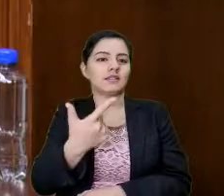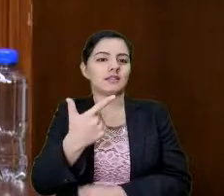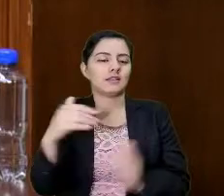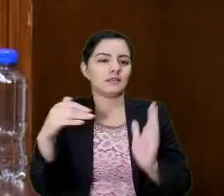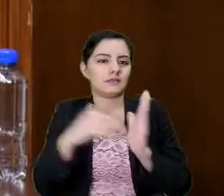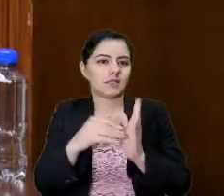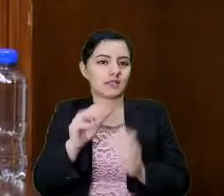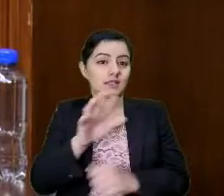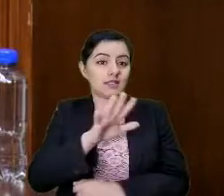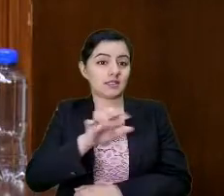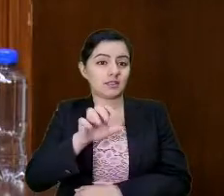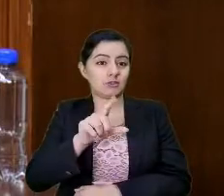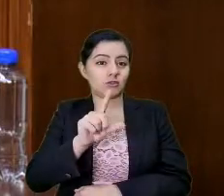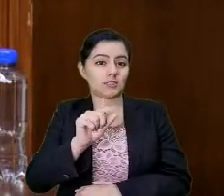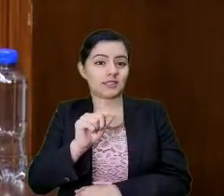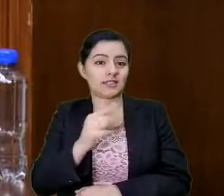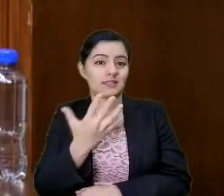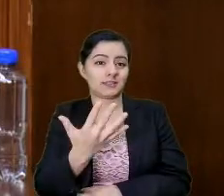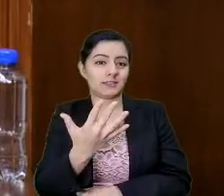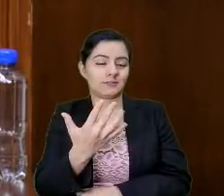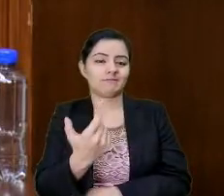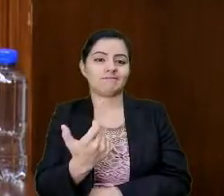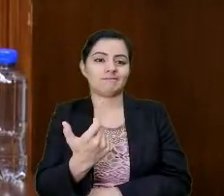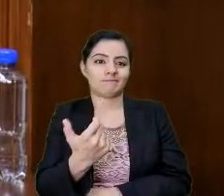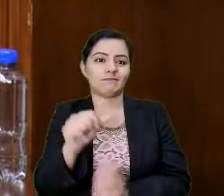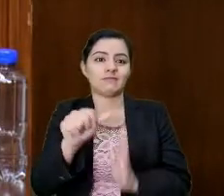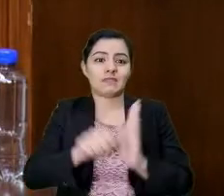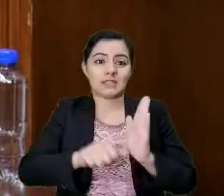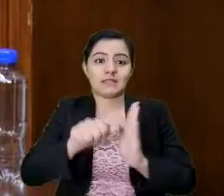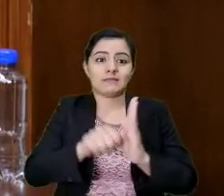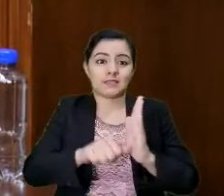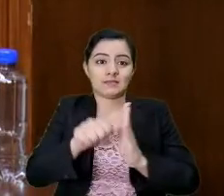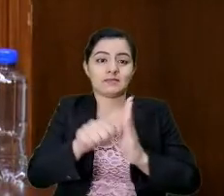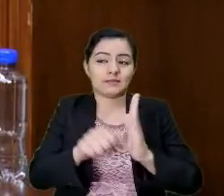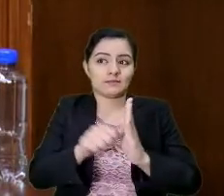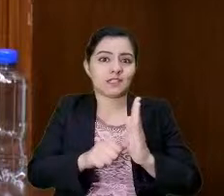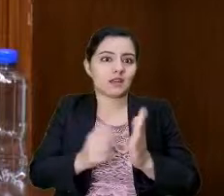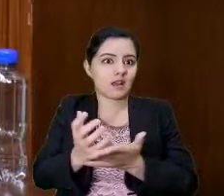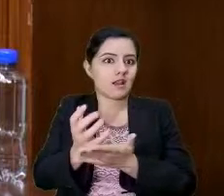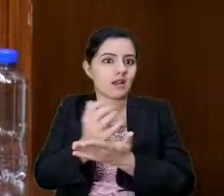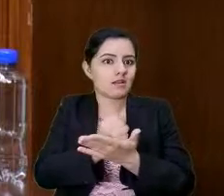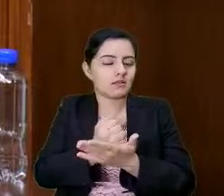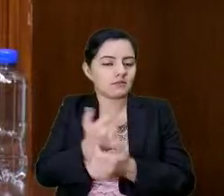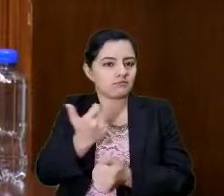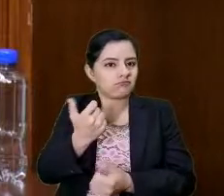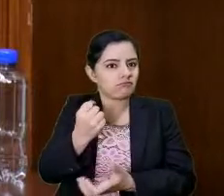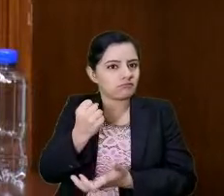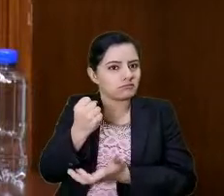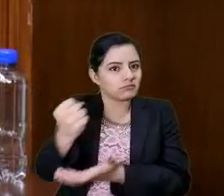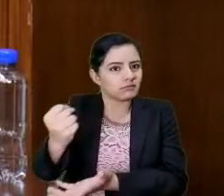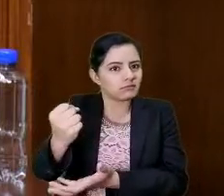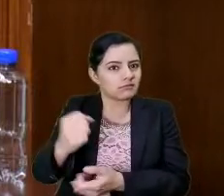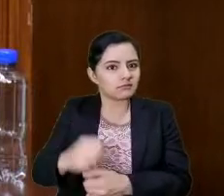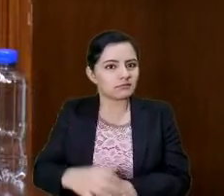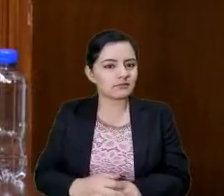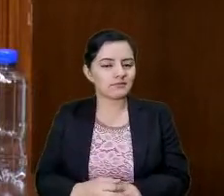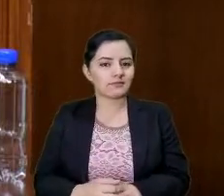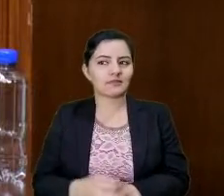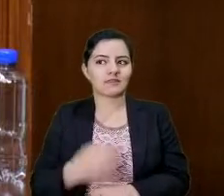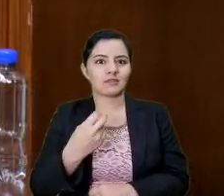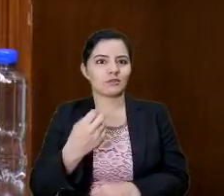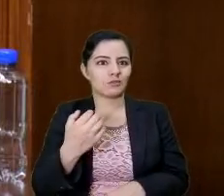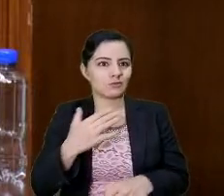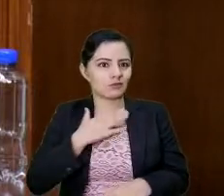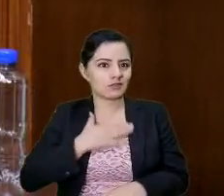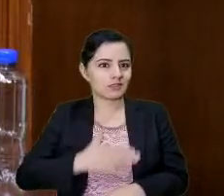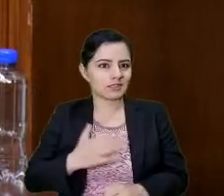337,575 pesos mensuales. De acuerdo con el Censo Nacional de Impartición de Justicia Estatal, más de